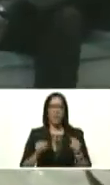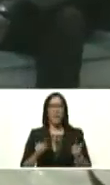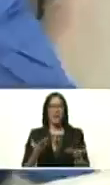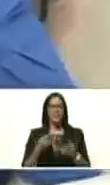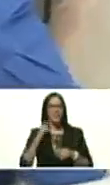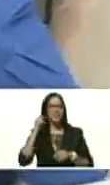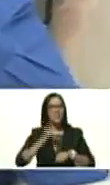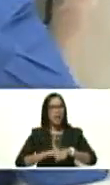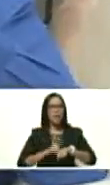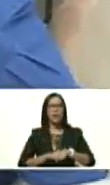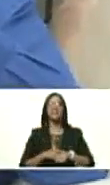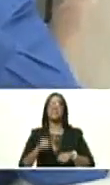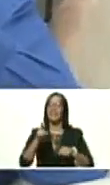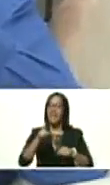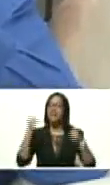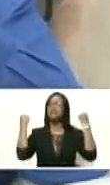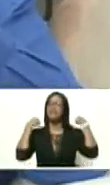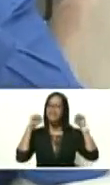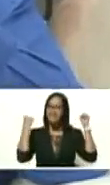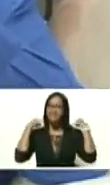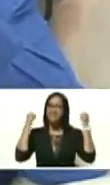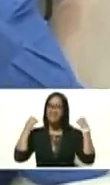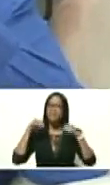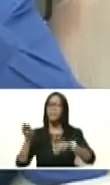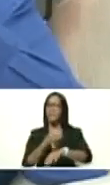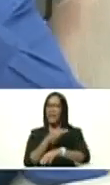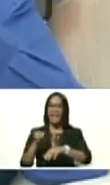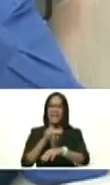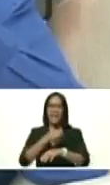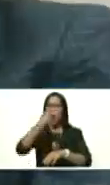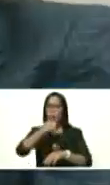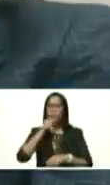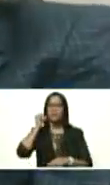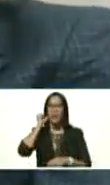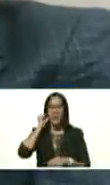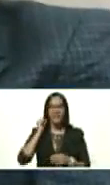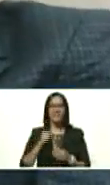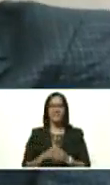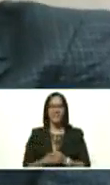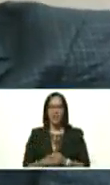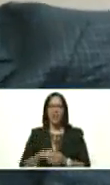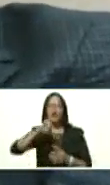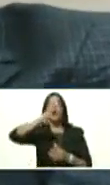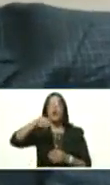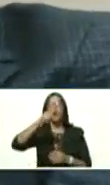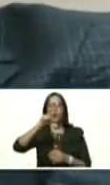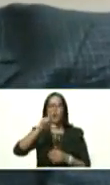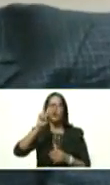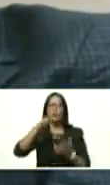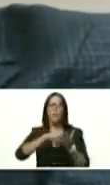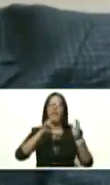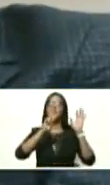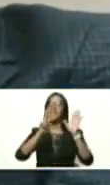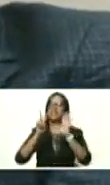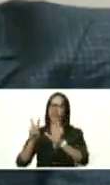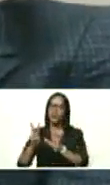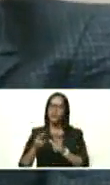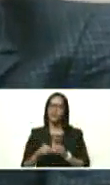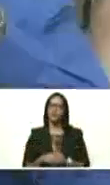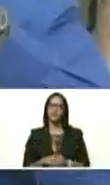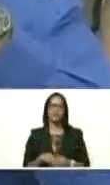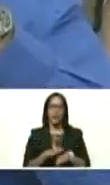que prepárense, merengueros y merengueras. Julio 2022, Poliedro de